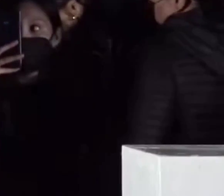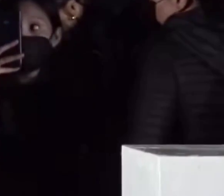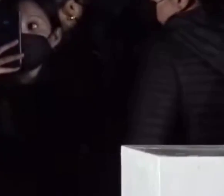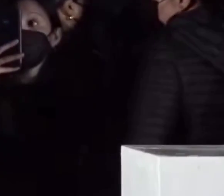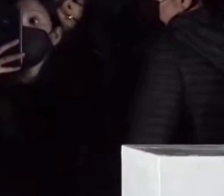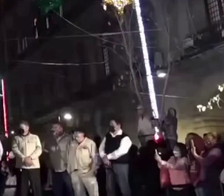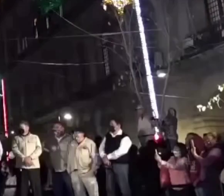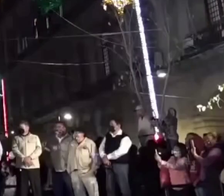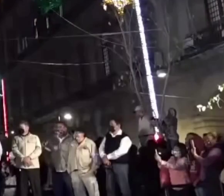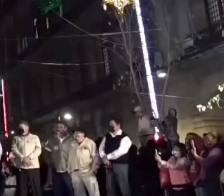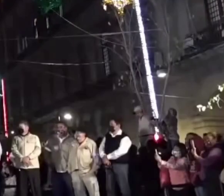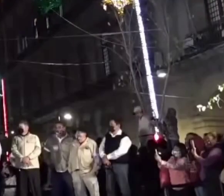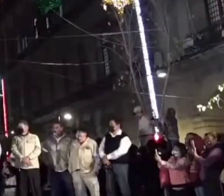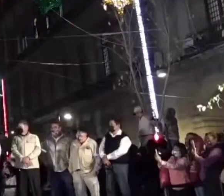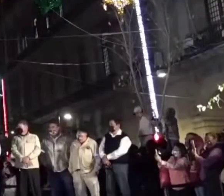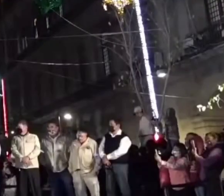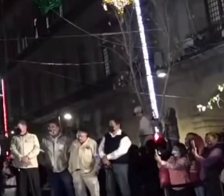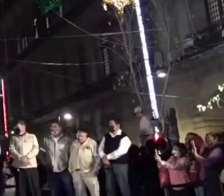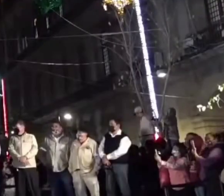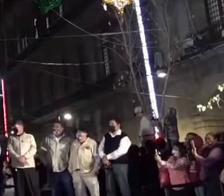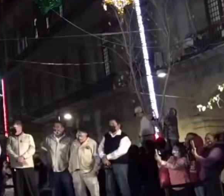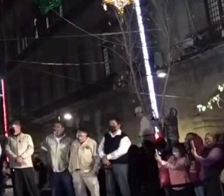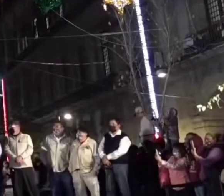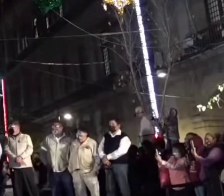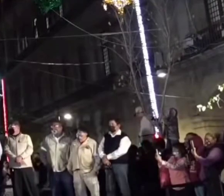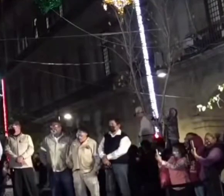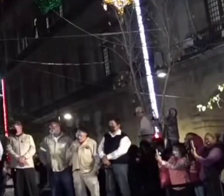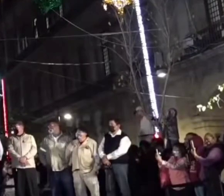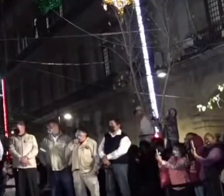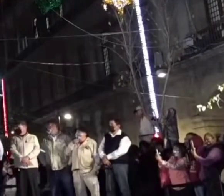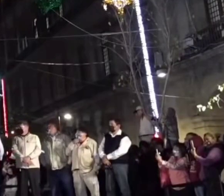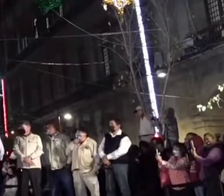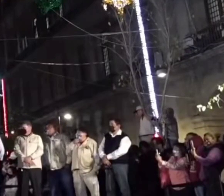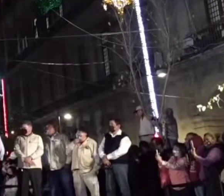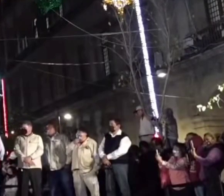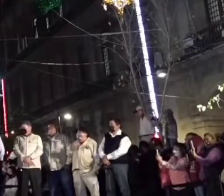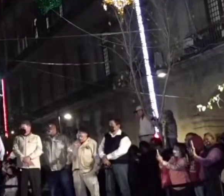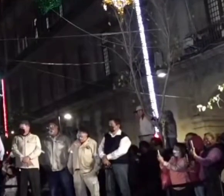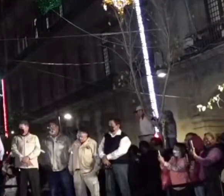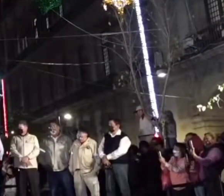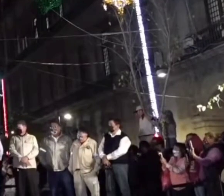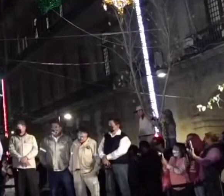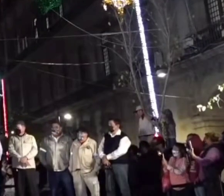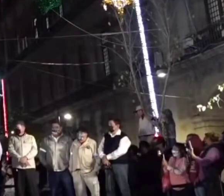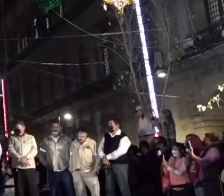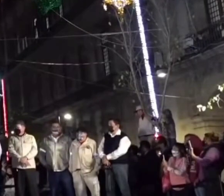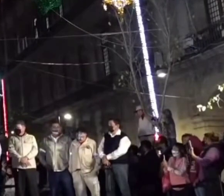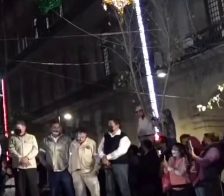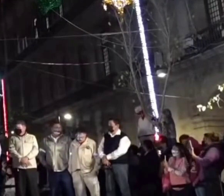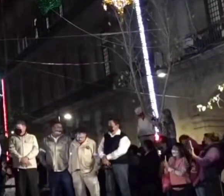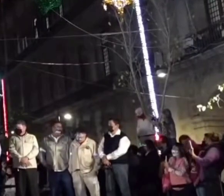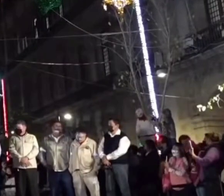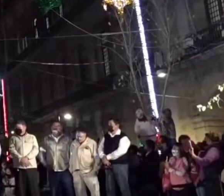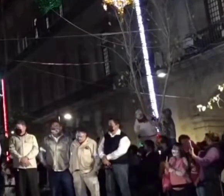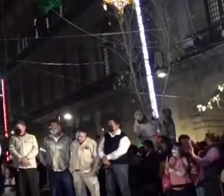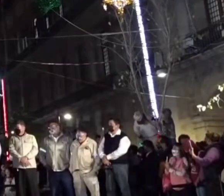del espíritu navideño que nos invada en nuestros corazones. Por lo cual, queremos saludar a quienes nos acompañan en esta noche. Se